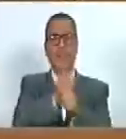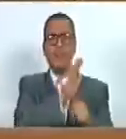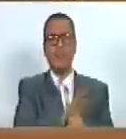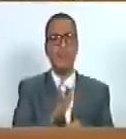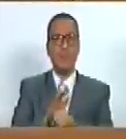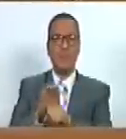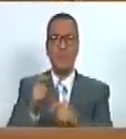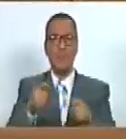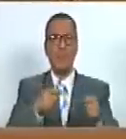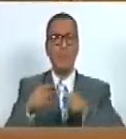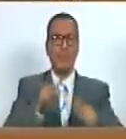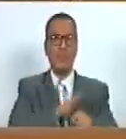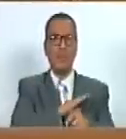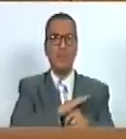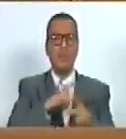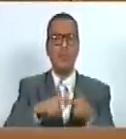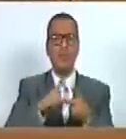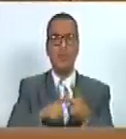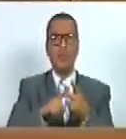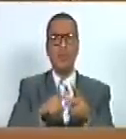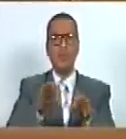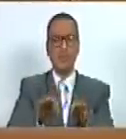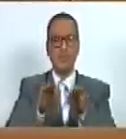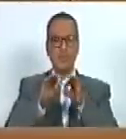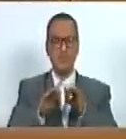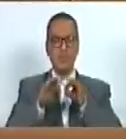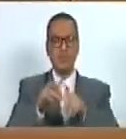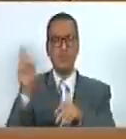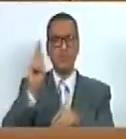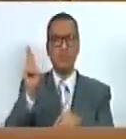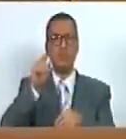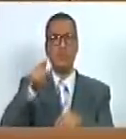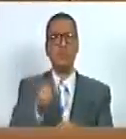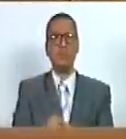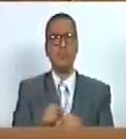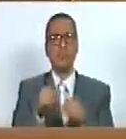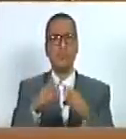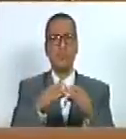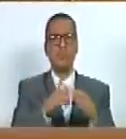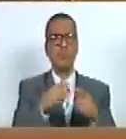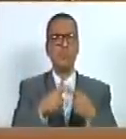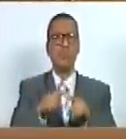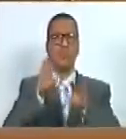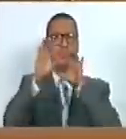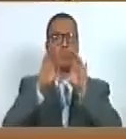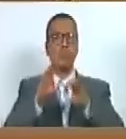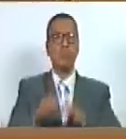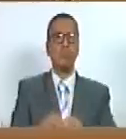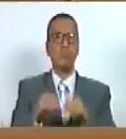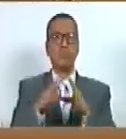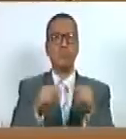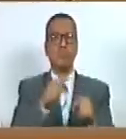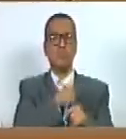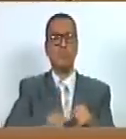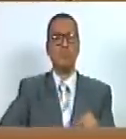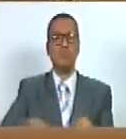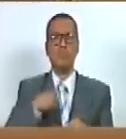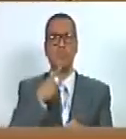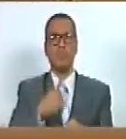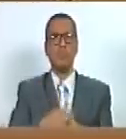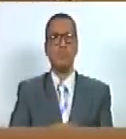de los activos, derechos e intereses de la República y sus entidades en el extranjero. Es todo, ciudadano